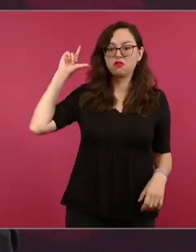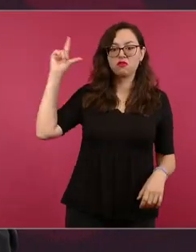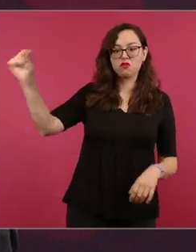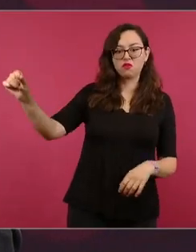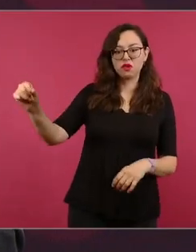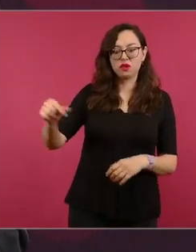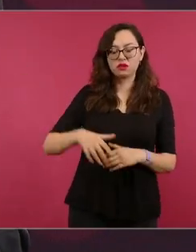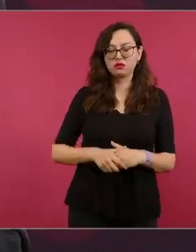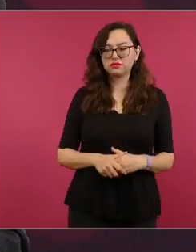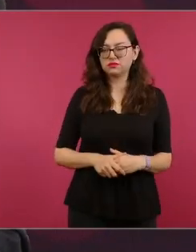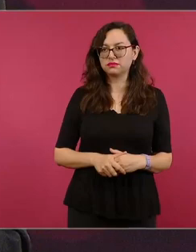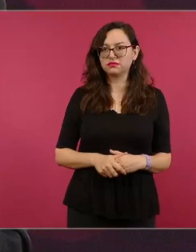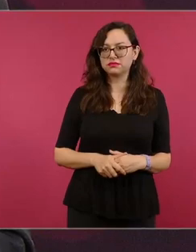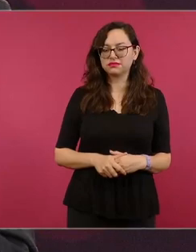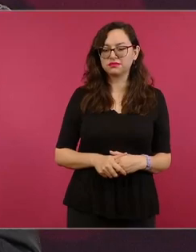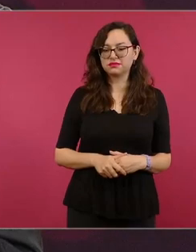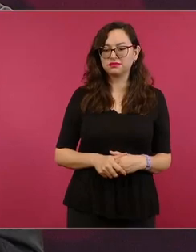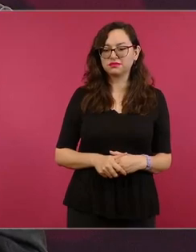Yo quiero aquí